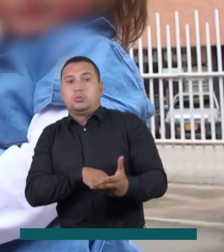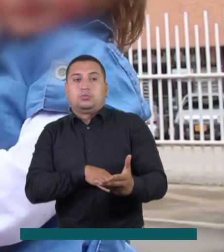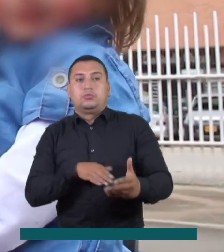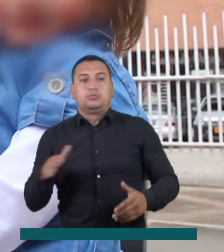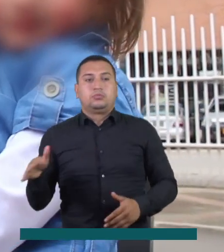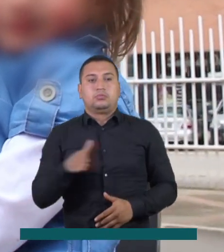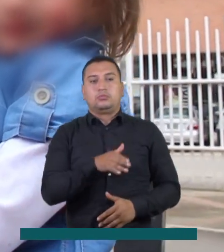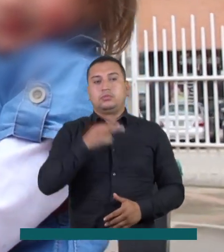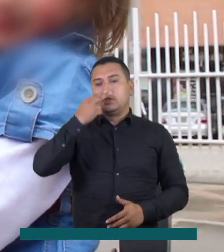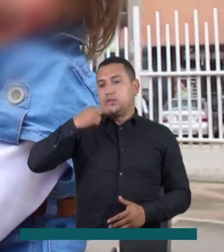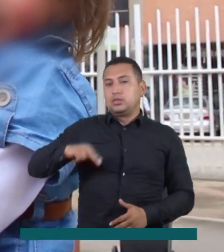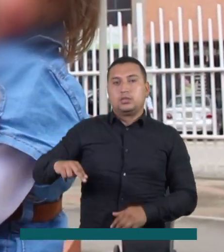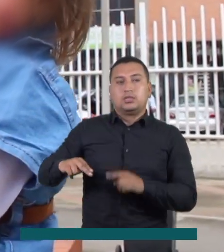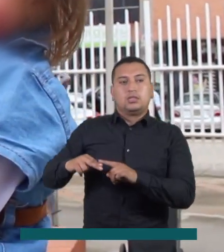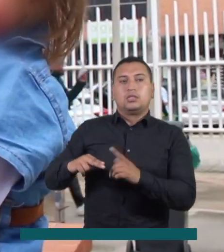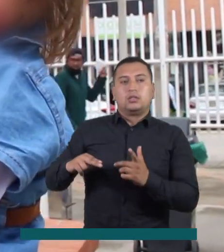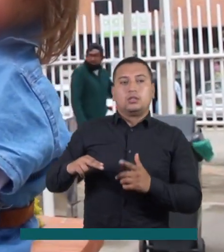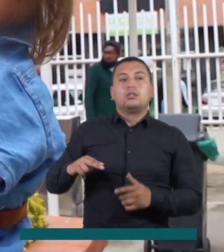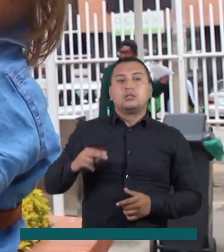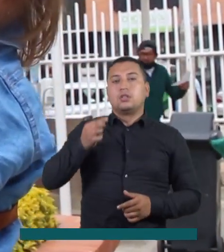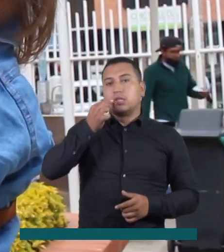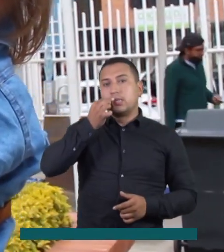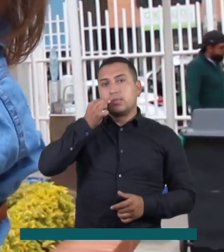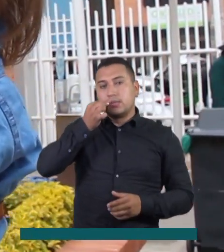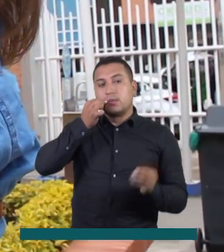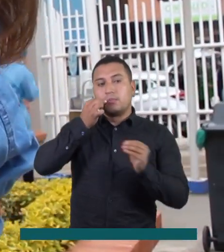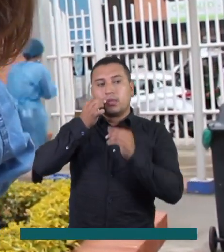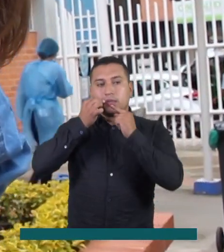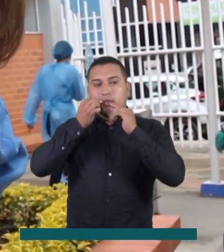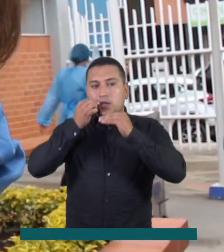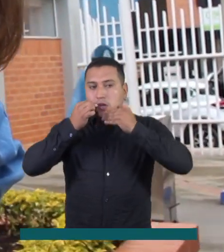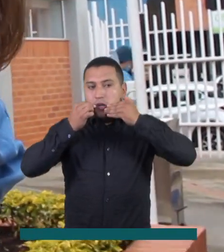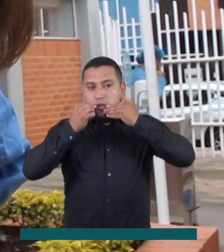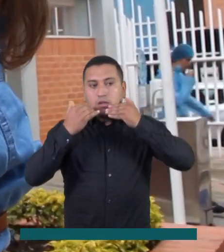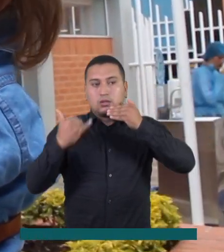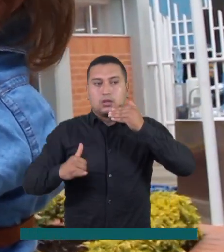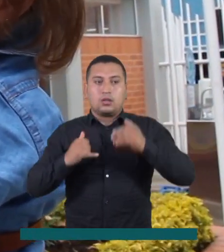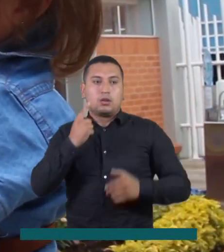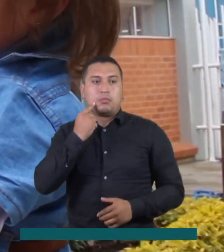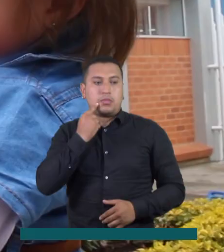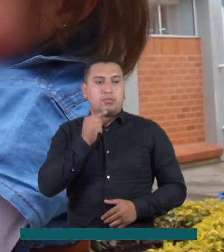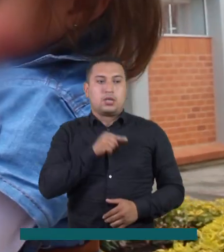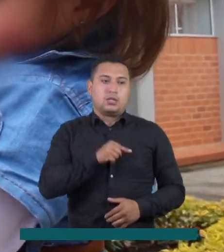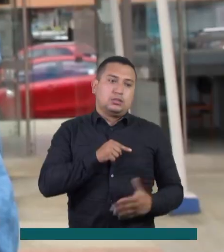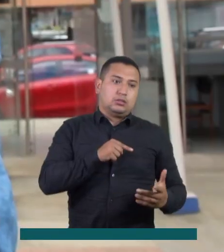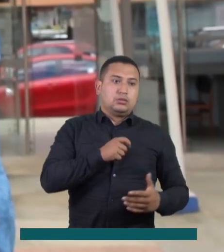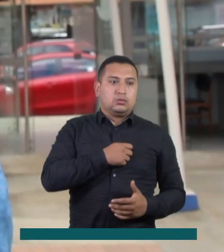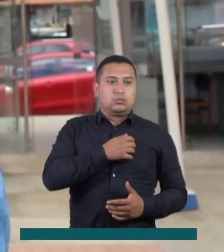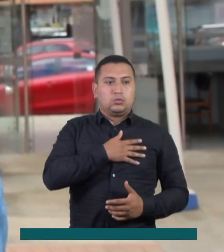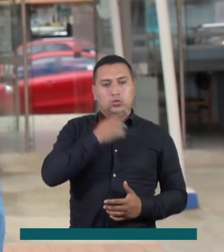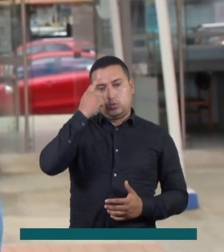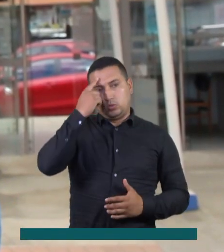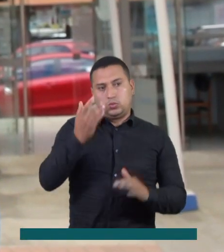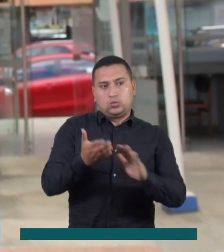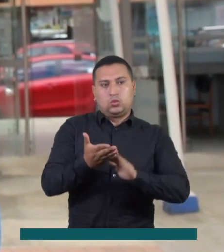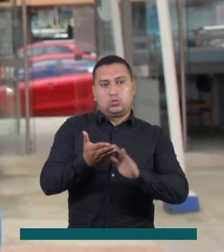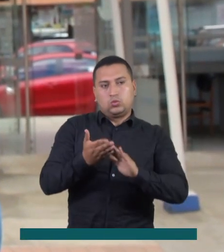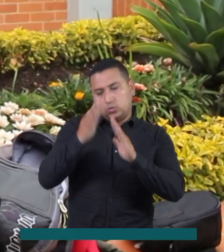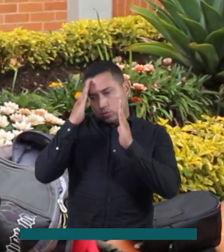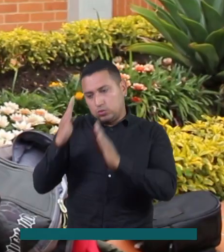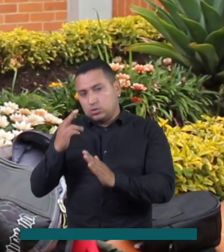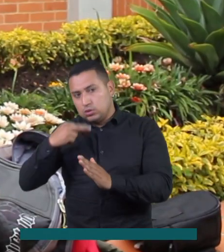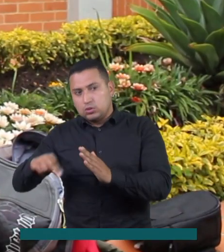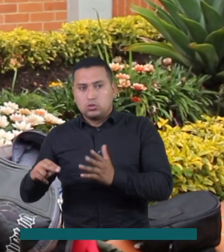nació con estas dos condiciones. Sin embargo, este papá ha tenido la fortuna de encontrar una solución temprana para su